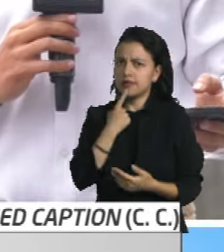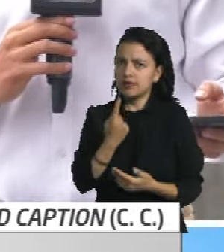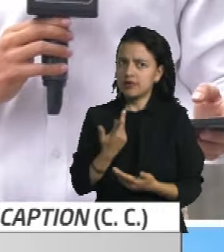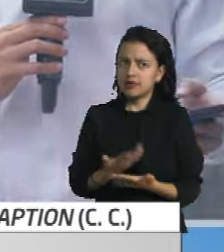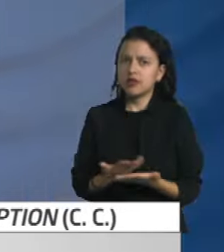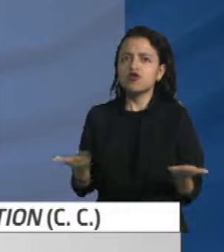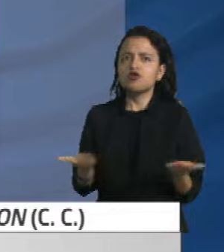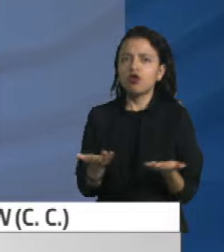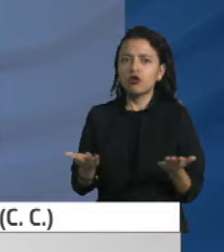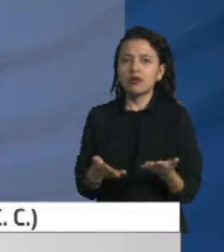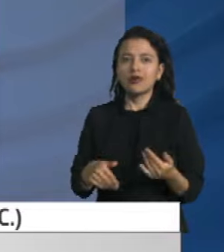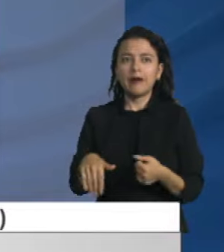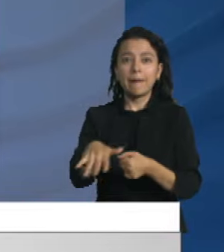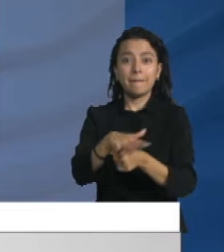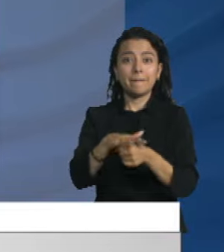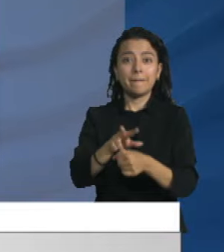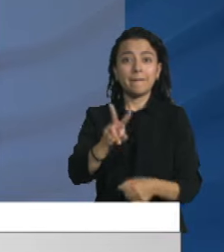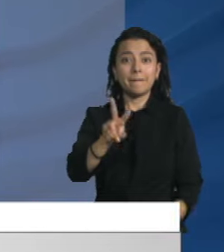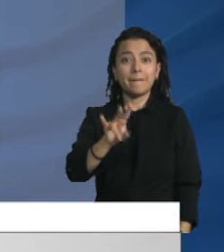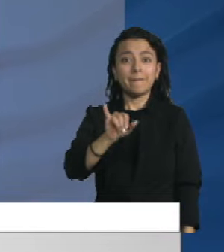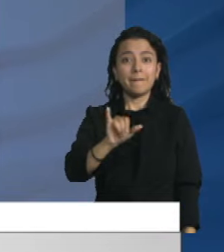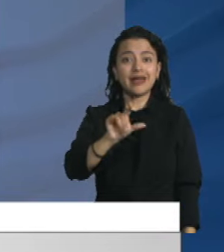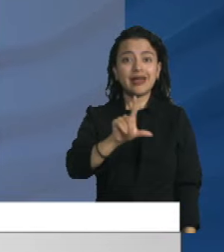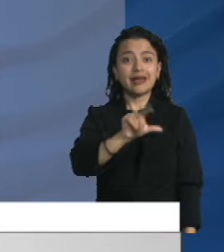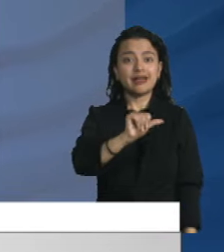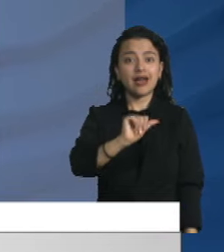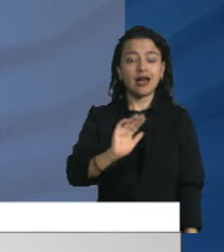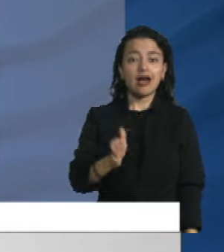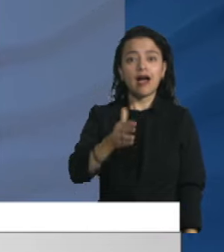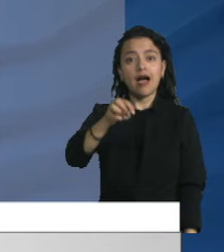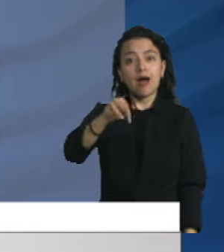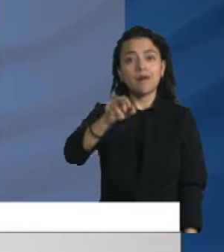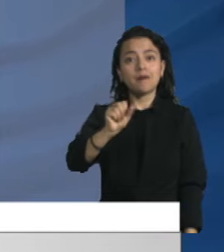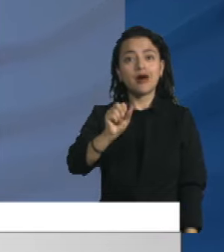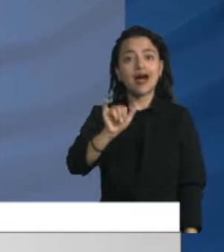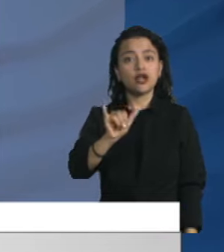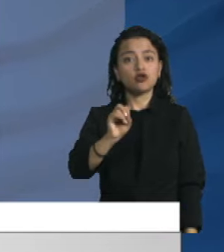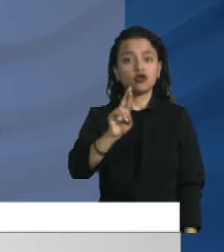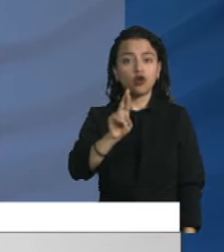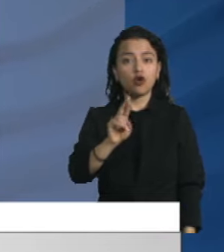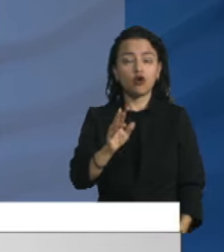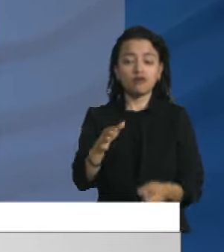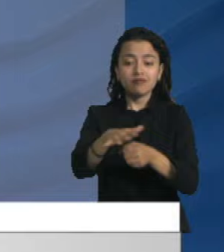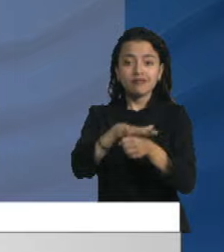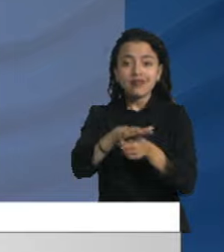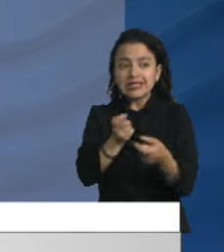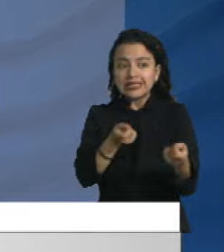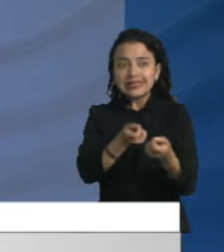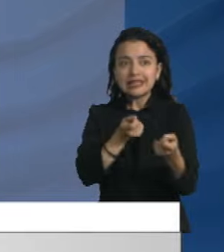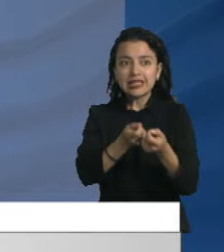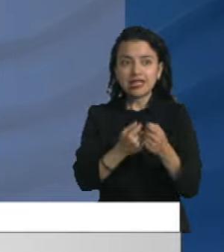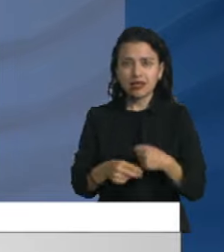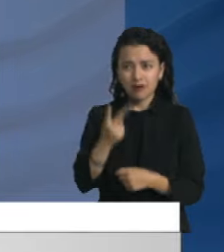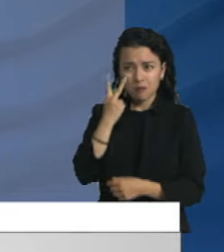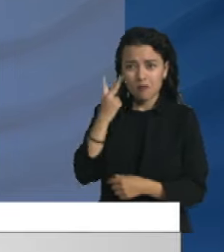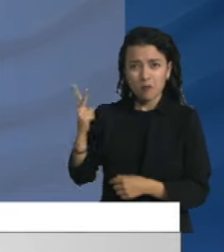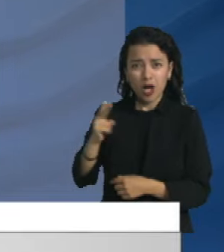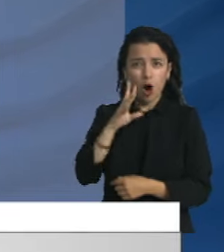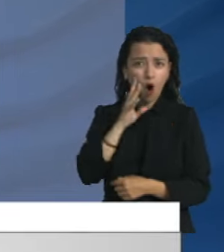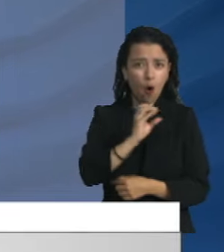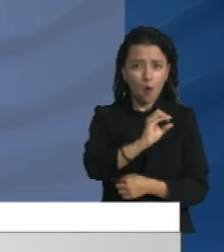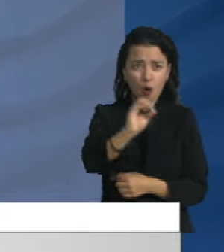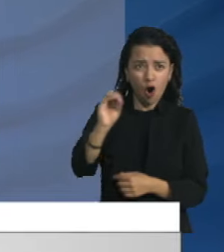ocurrió en el sector de Villamayor y el barrio inglés. Eso es en el sur de la capital del país. En él se observa cómo unos